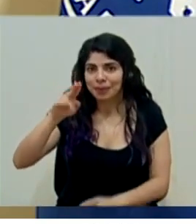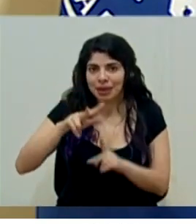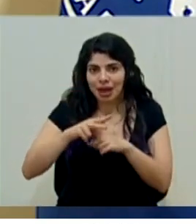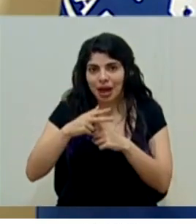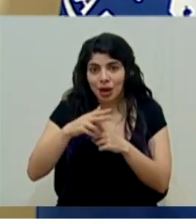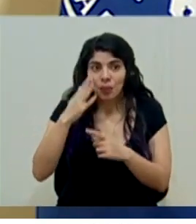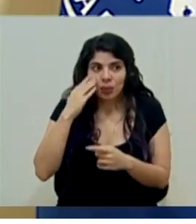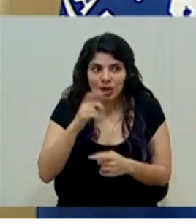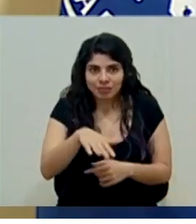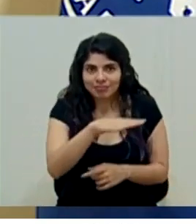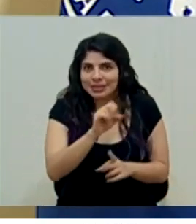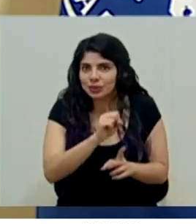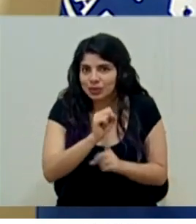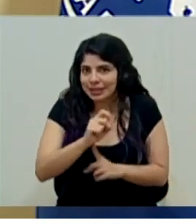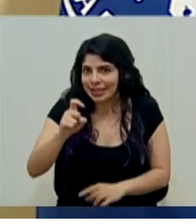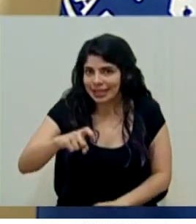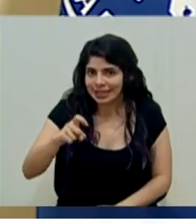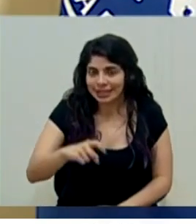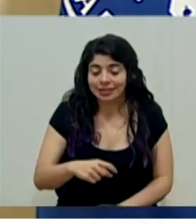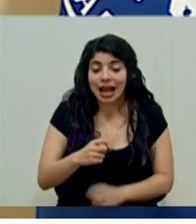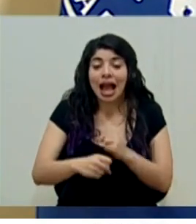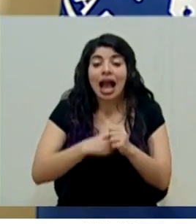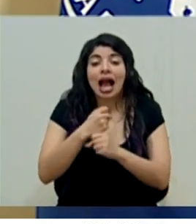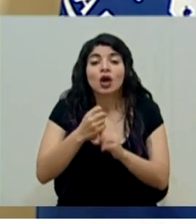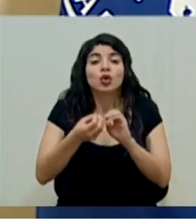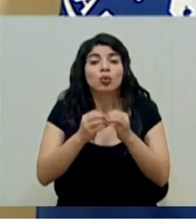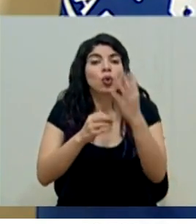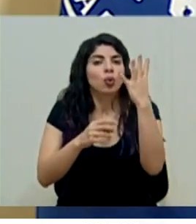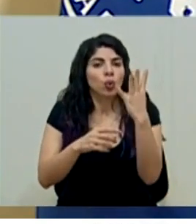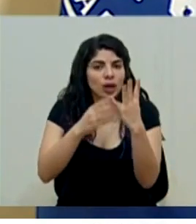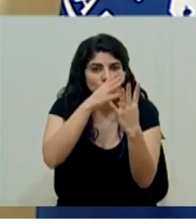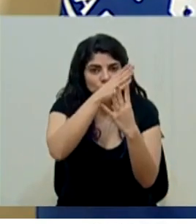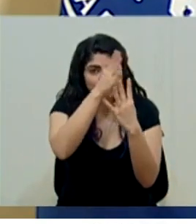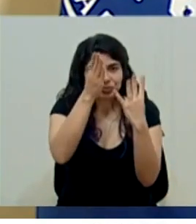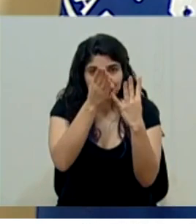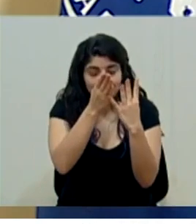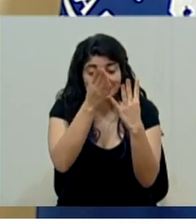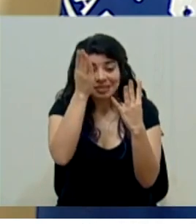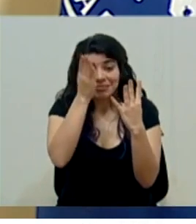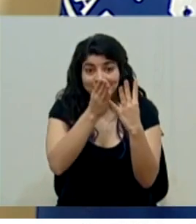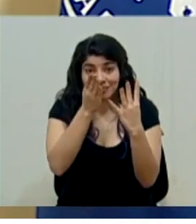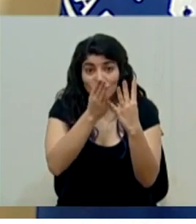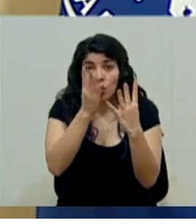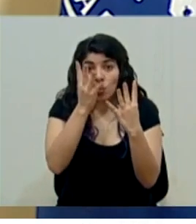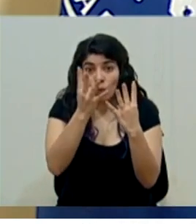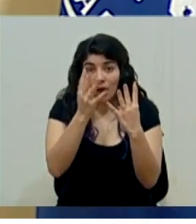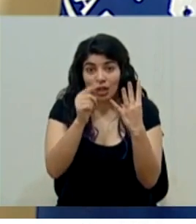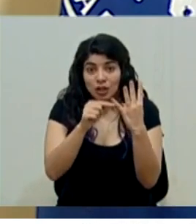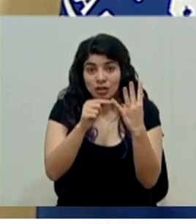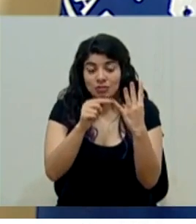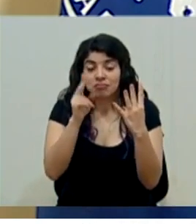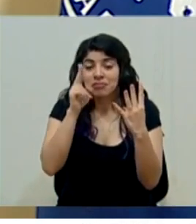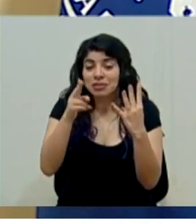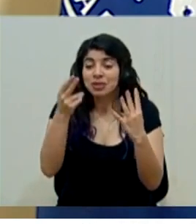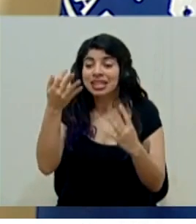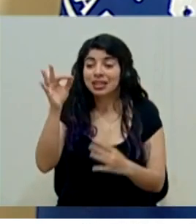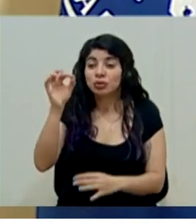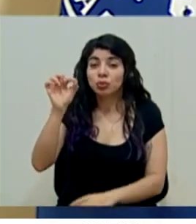es necesario por la situación que se vive. Al año 4. Al año 4, de esos